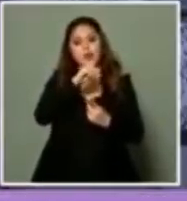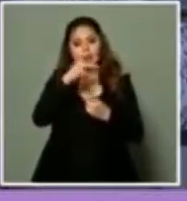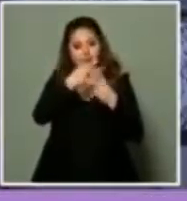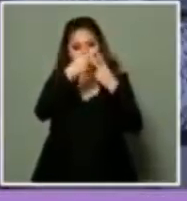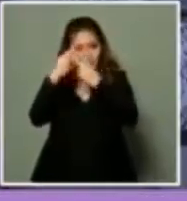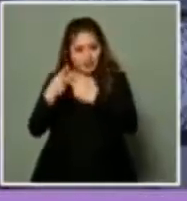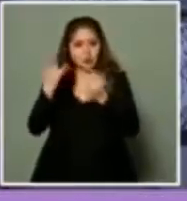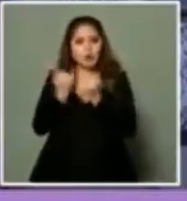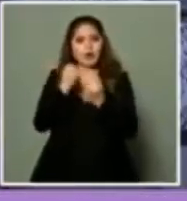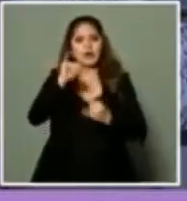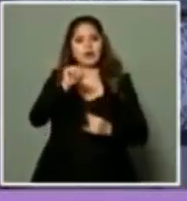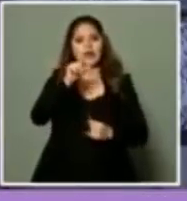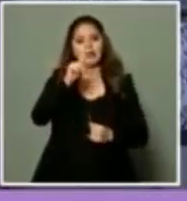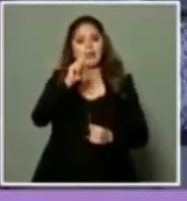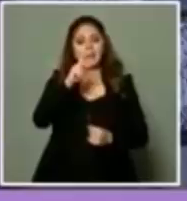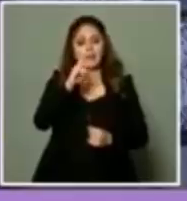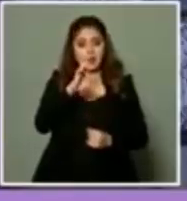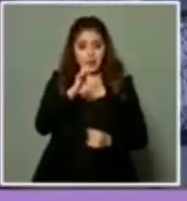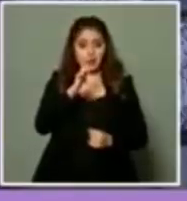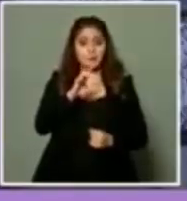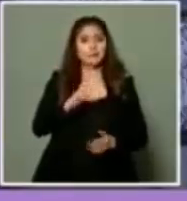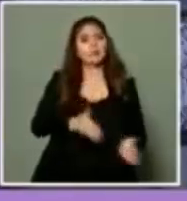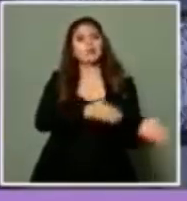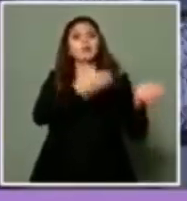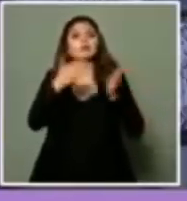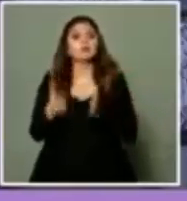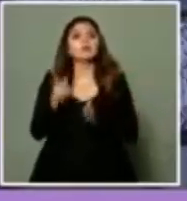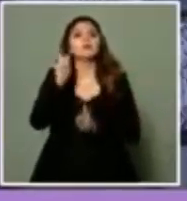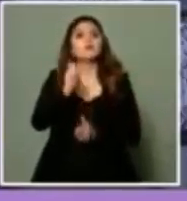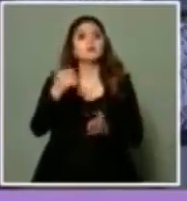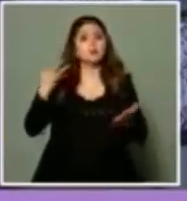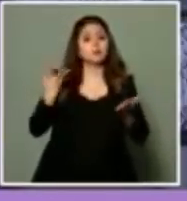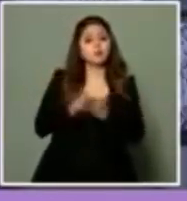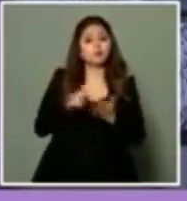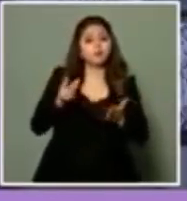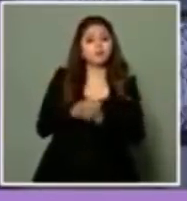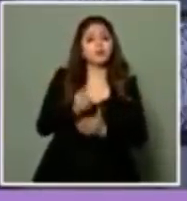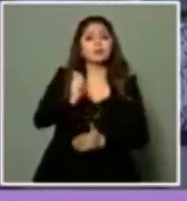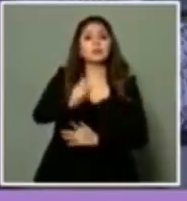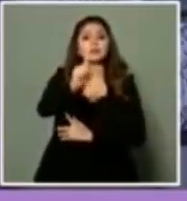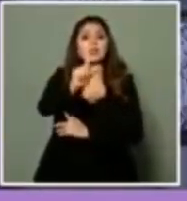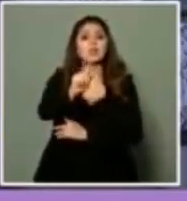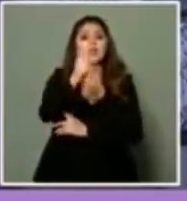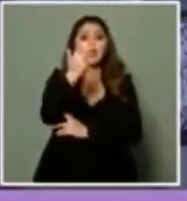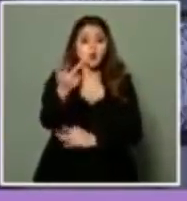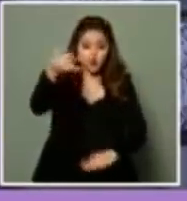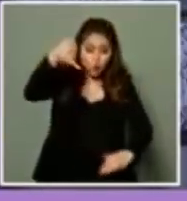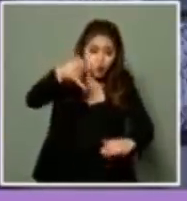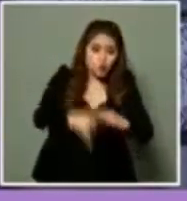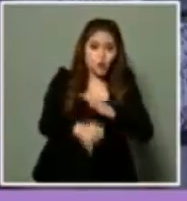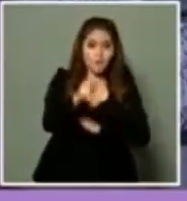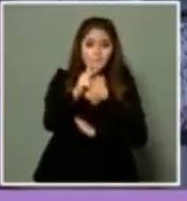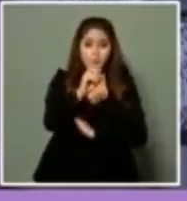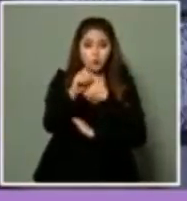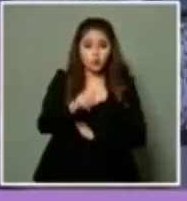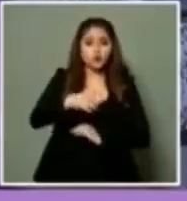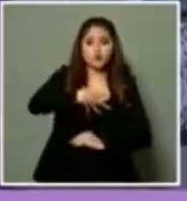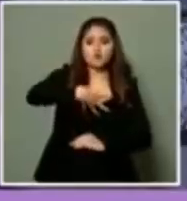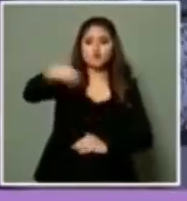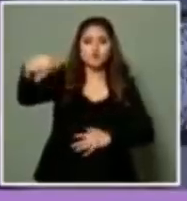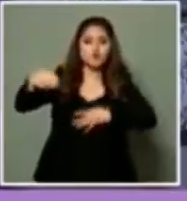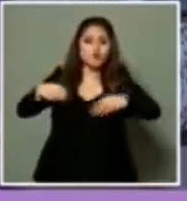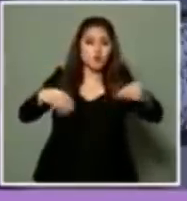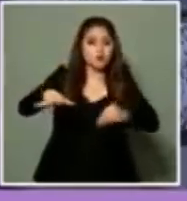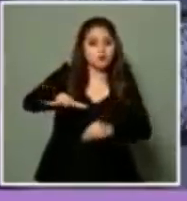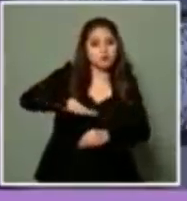Jaltepec. Además, daremos inicio al mantenimiento mayor de los 78 pozos que hasta el momento surten de agua